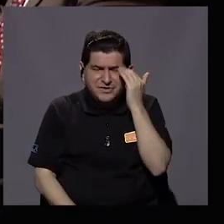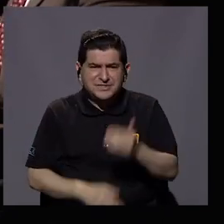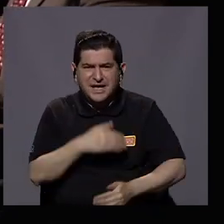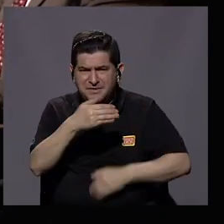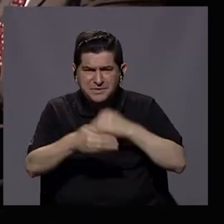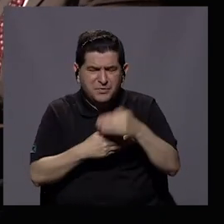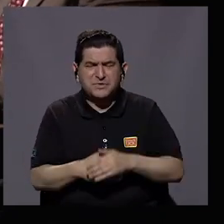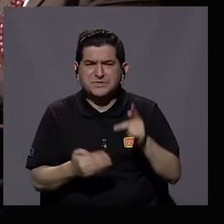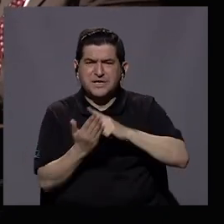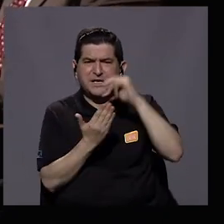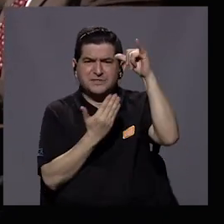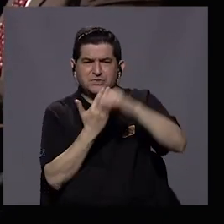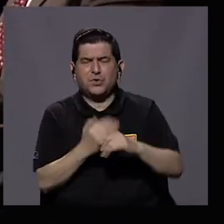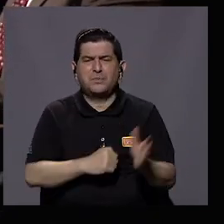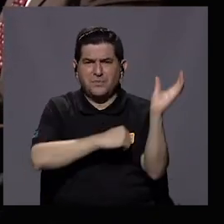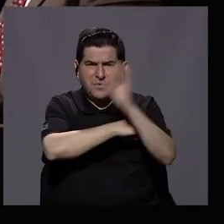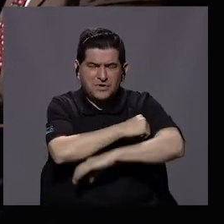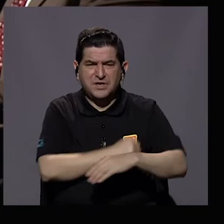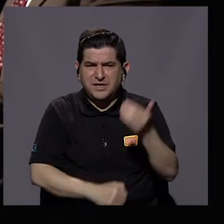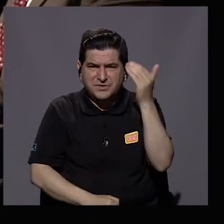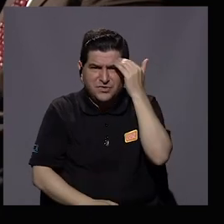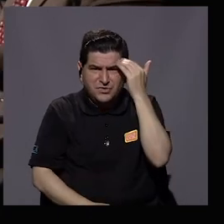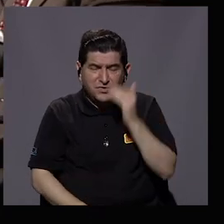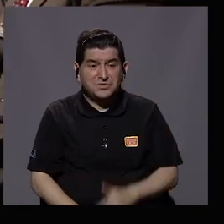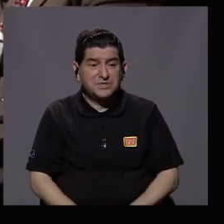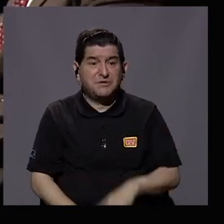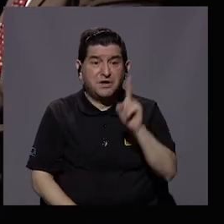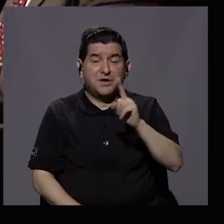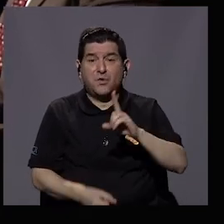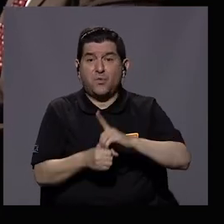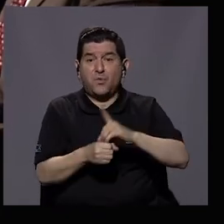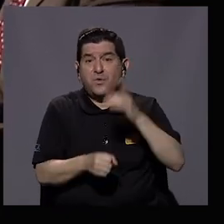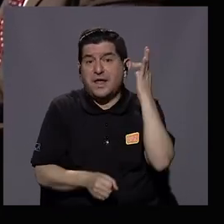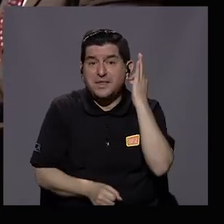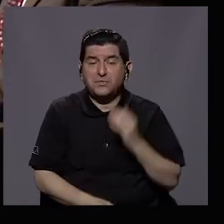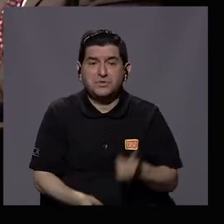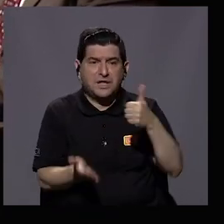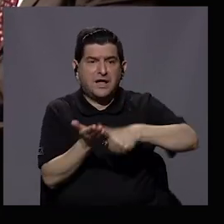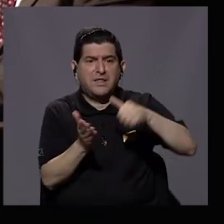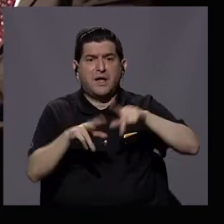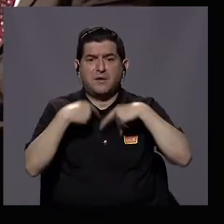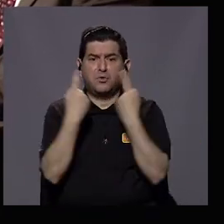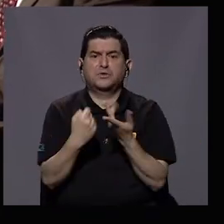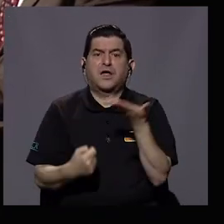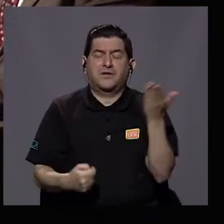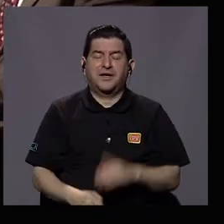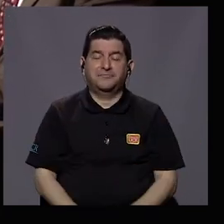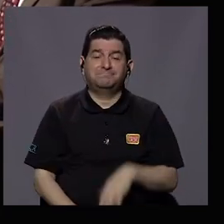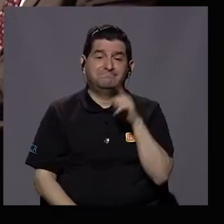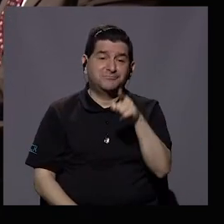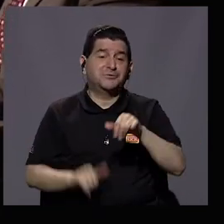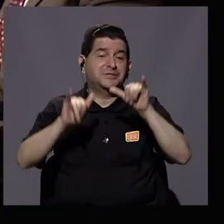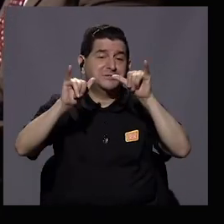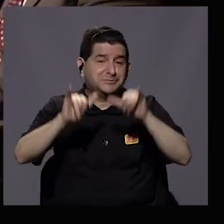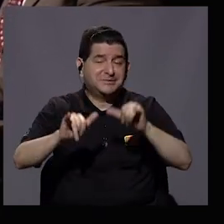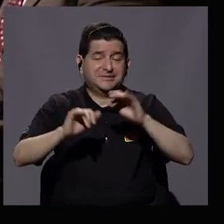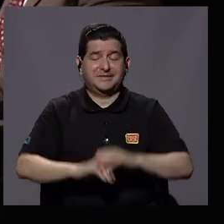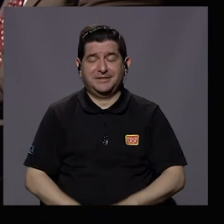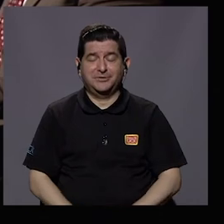proyectos de censura. Creo que usted entrevistó a una diputada que no sabe ni siquiera qué votó el partido. Entonces, ahí está un claro ejemplo. Me quedo con eso,